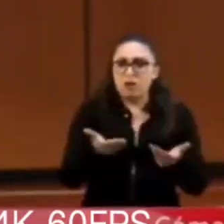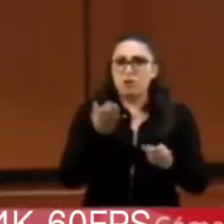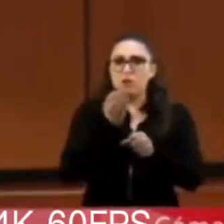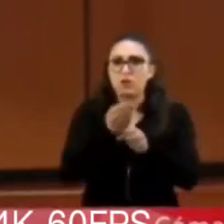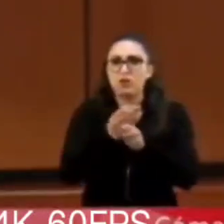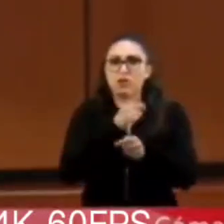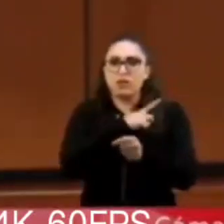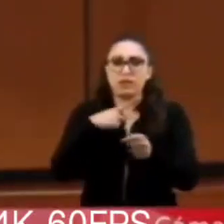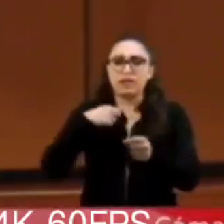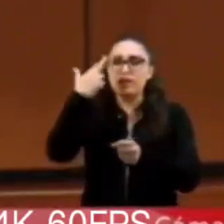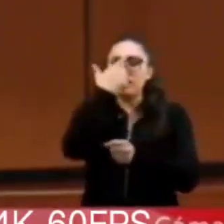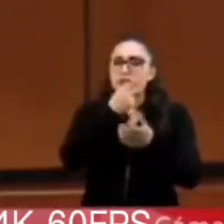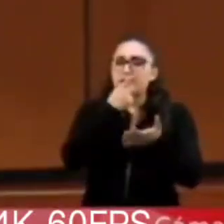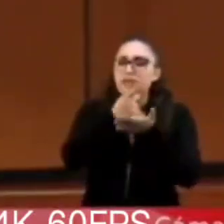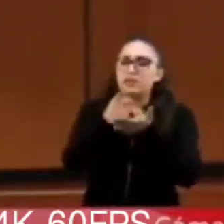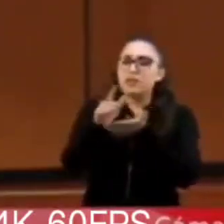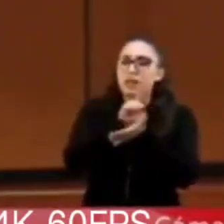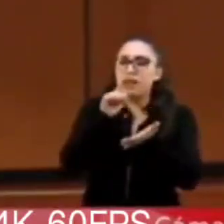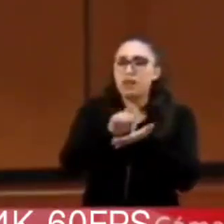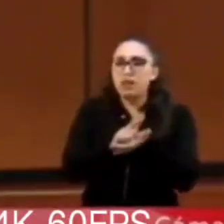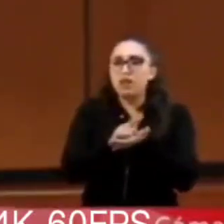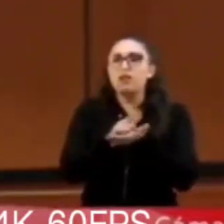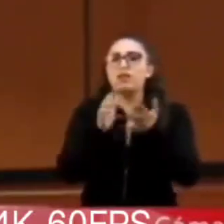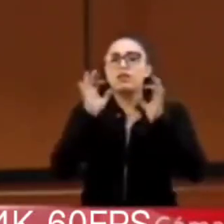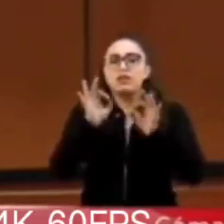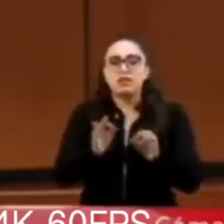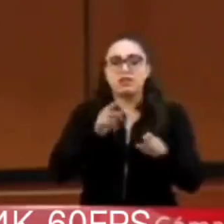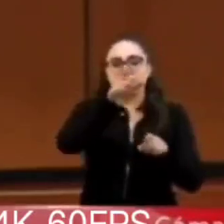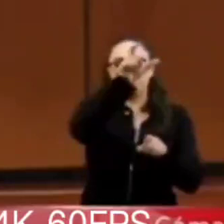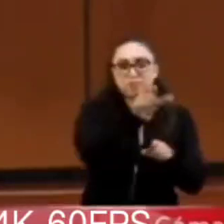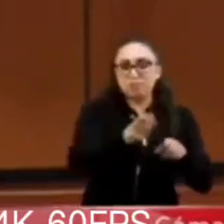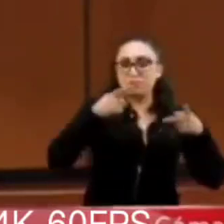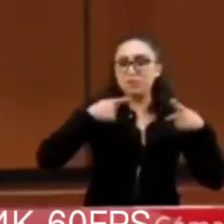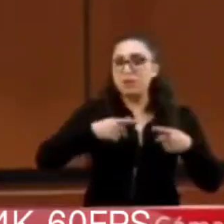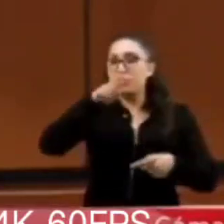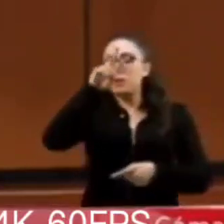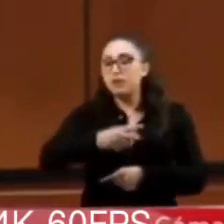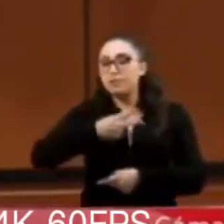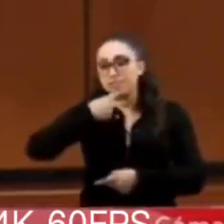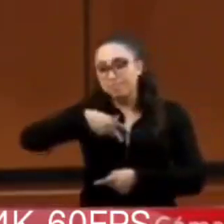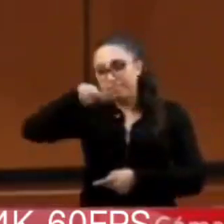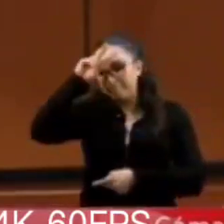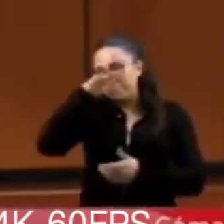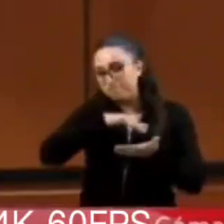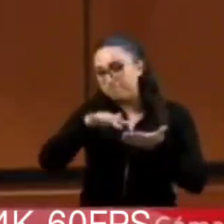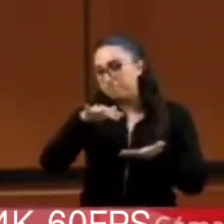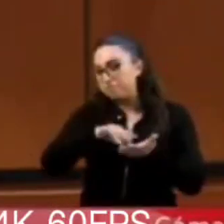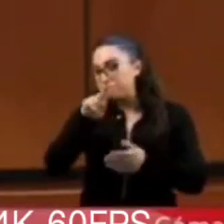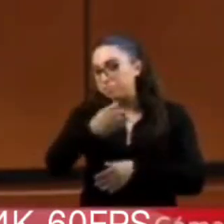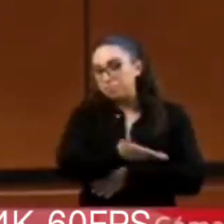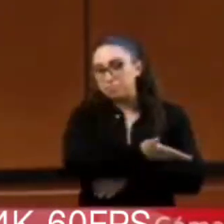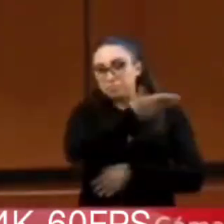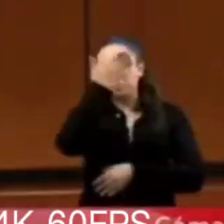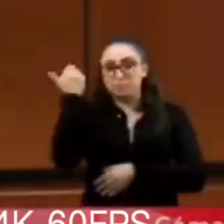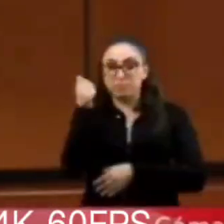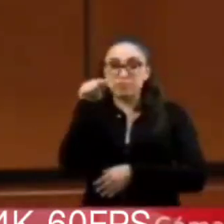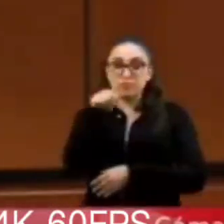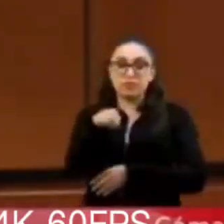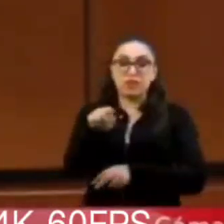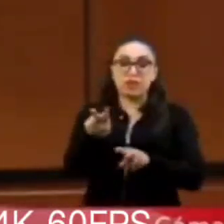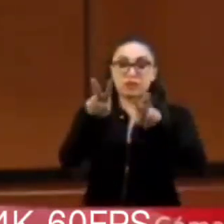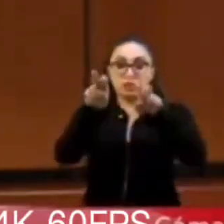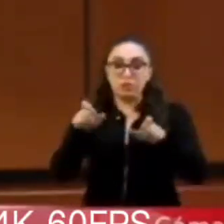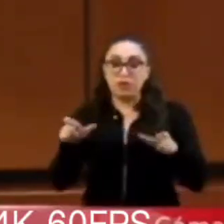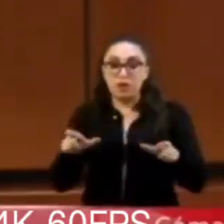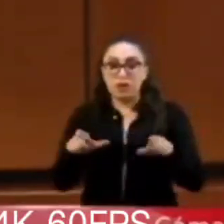la ley. Vuelvo a decir, son ignorantes. El tema de la Guardia Nacional es un